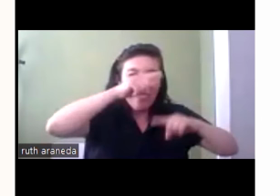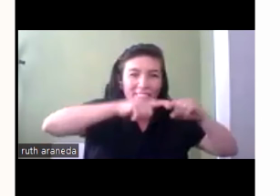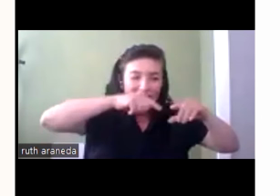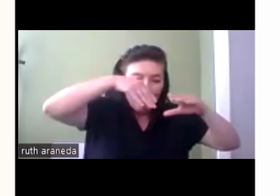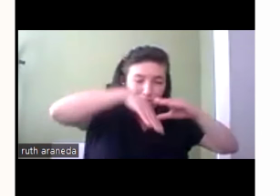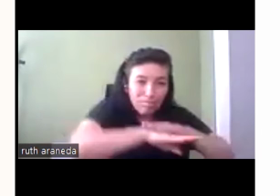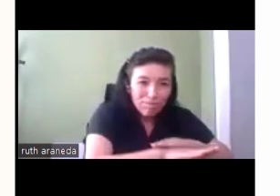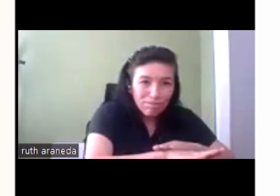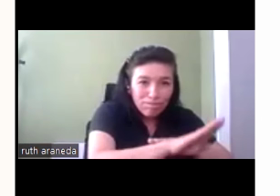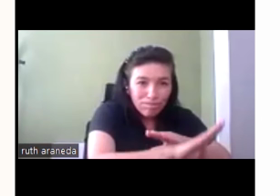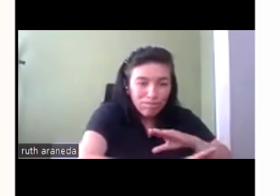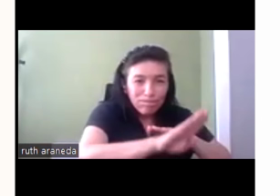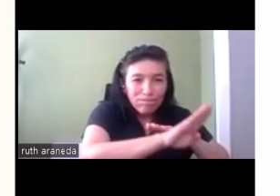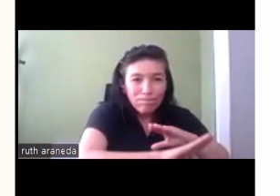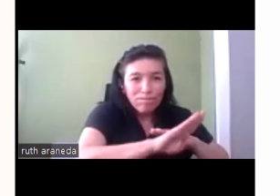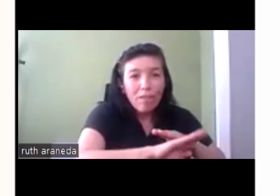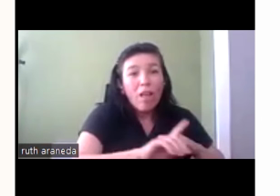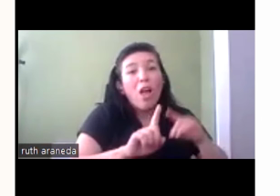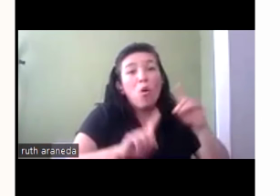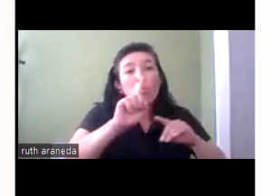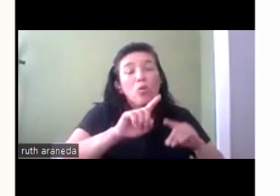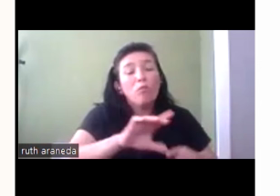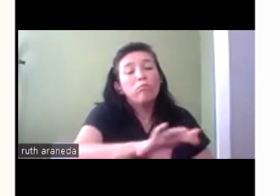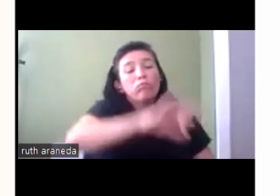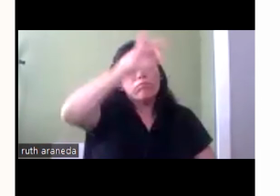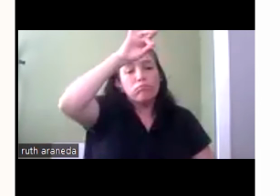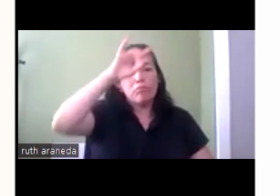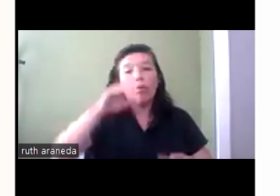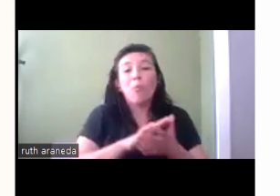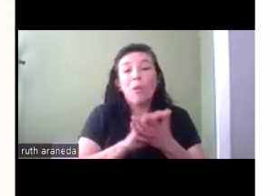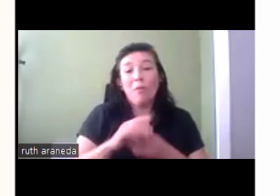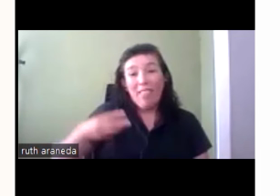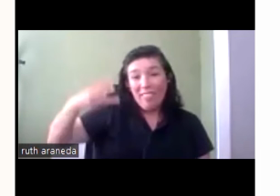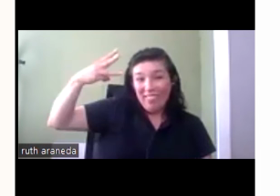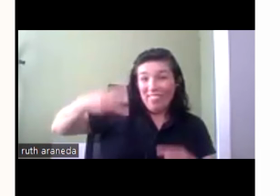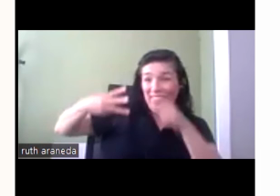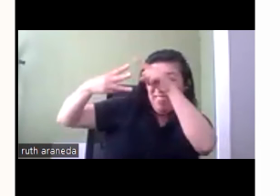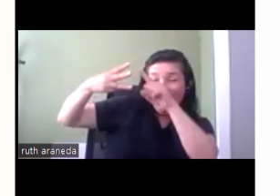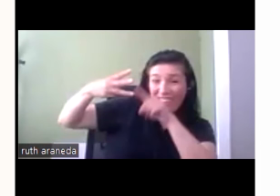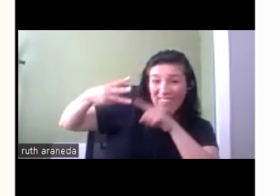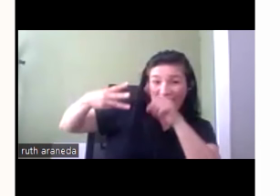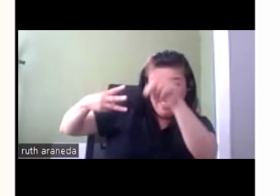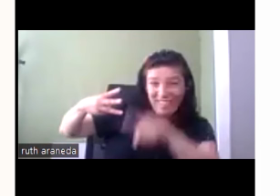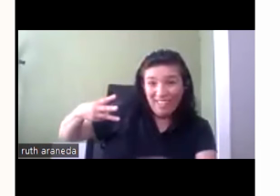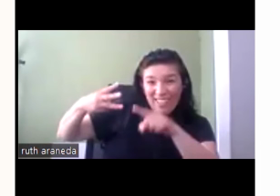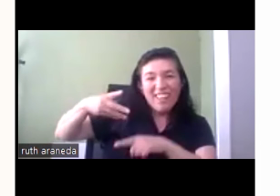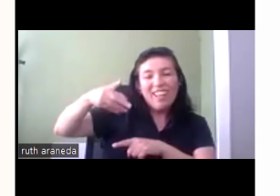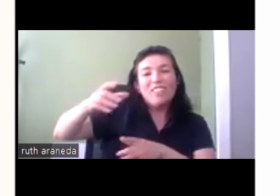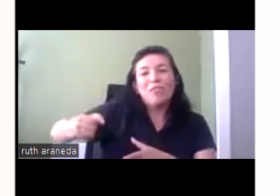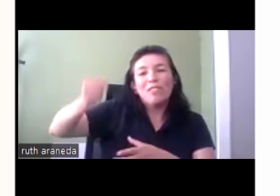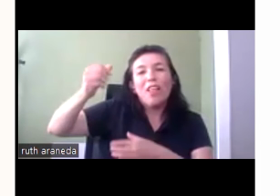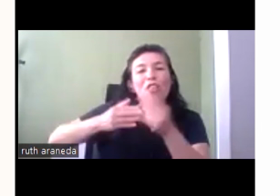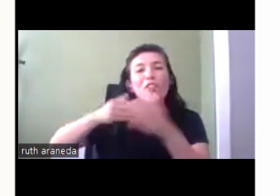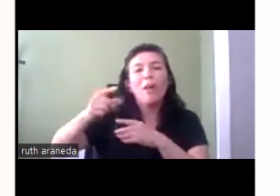instituciones porque fueron recuperadas de sitios diaguitas clásicos. Por ejemplo, estas tres imágenes que vemos a la derecha corresponden a vasijas del Museo de La